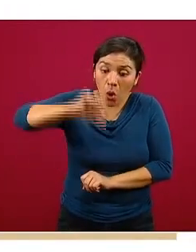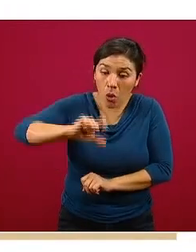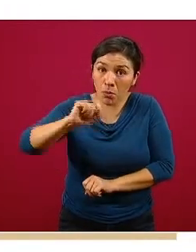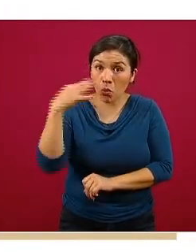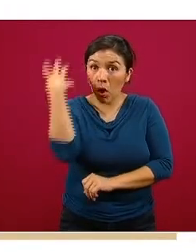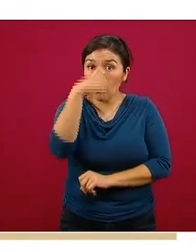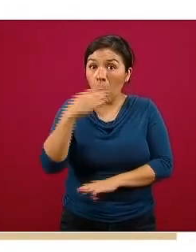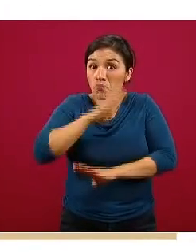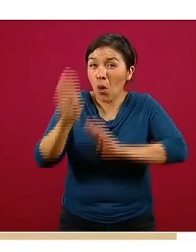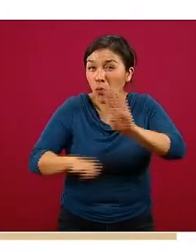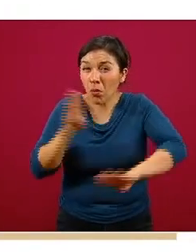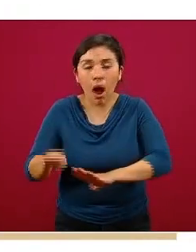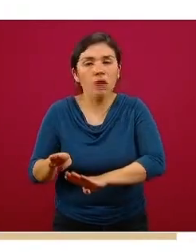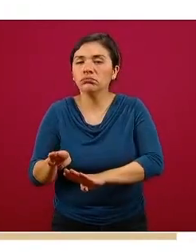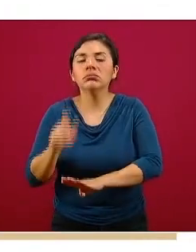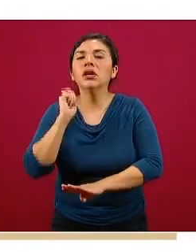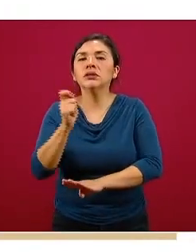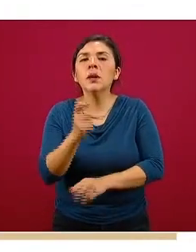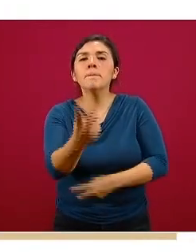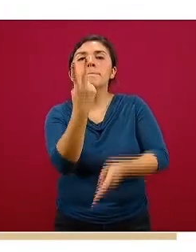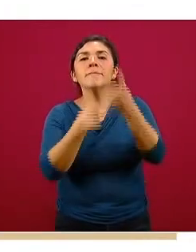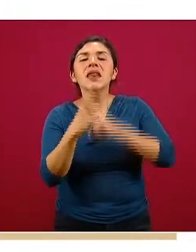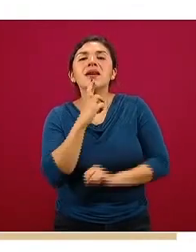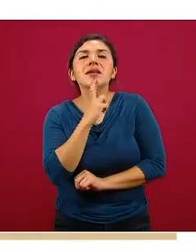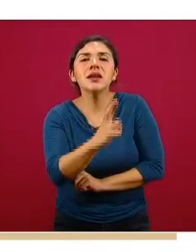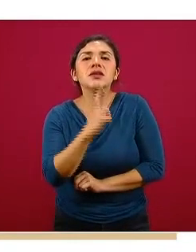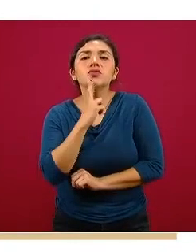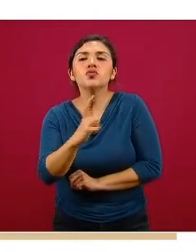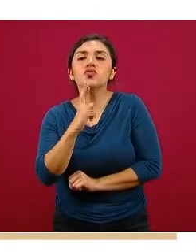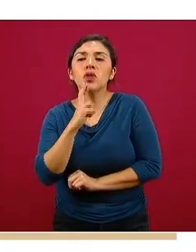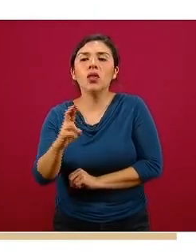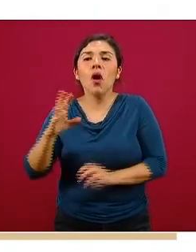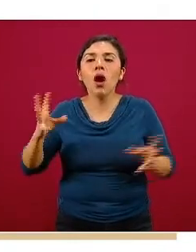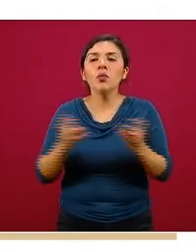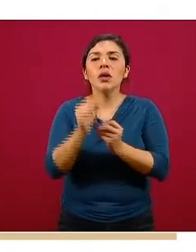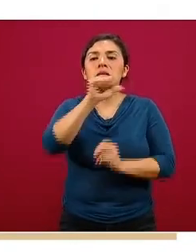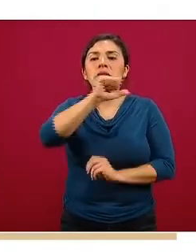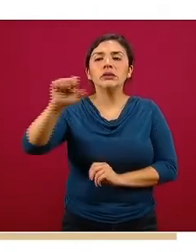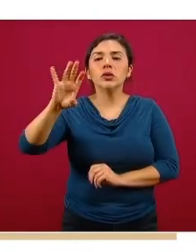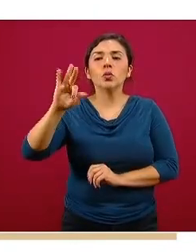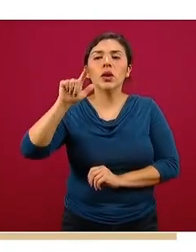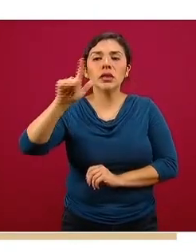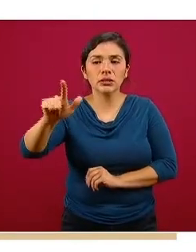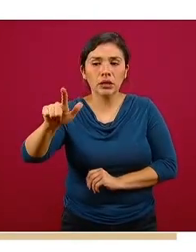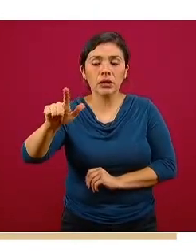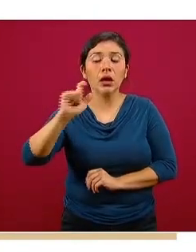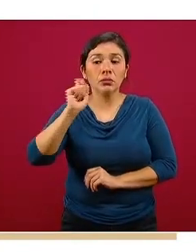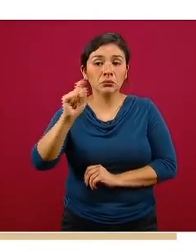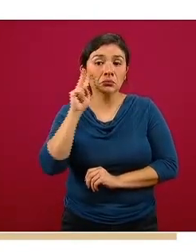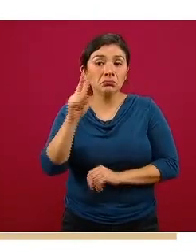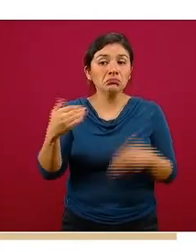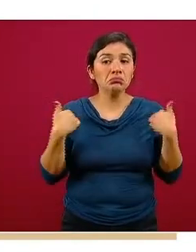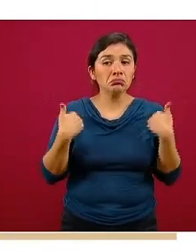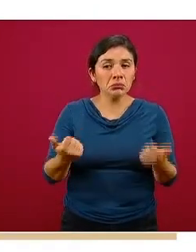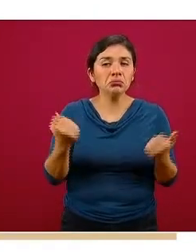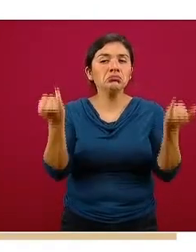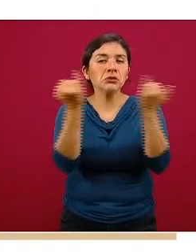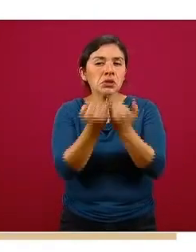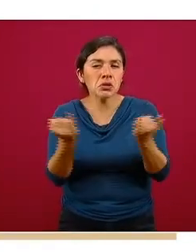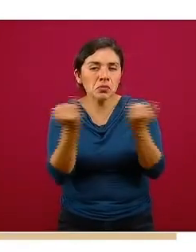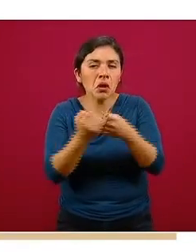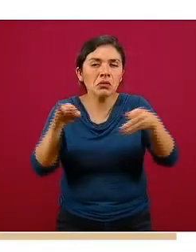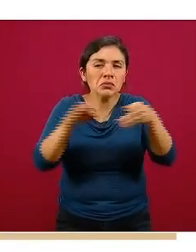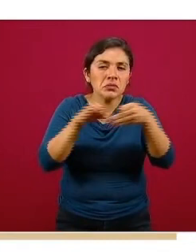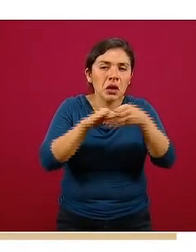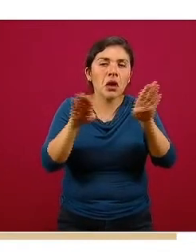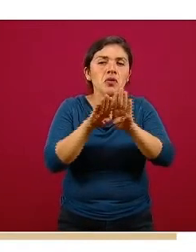es por la obtención de su resultado de estas 647, y vemos una distribución similar que prácticamente